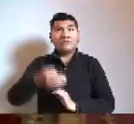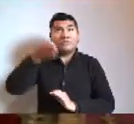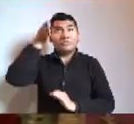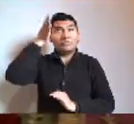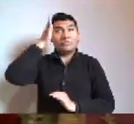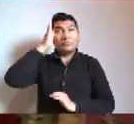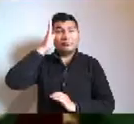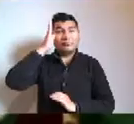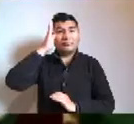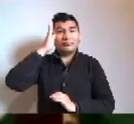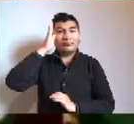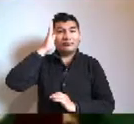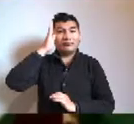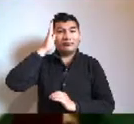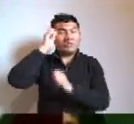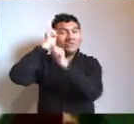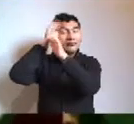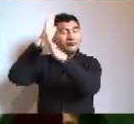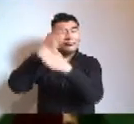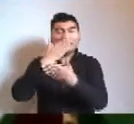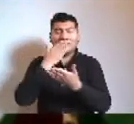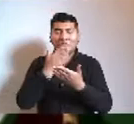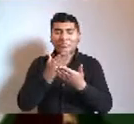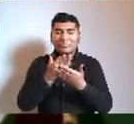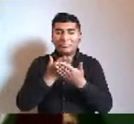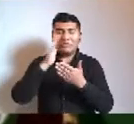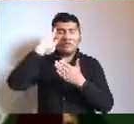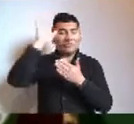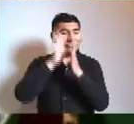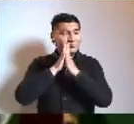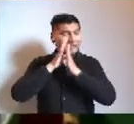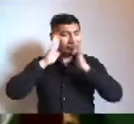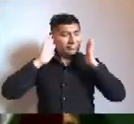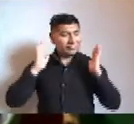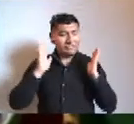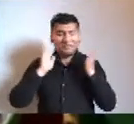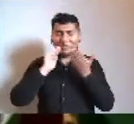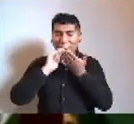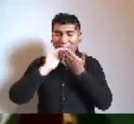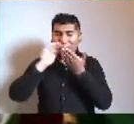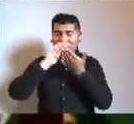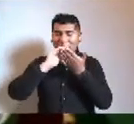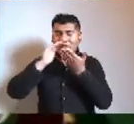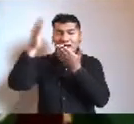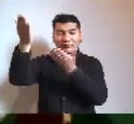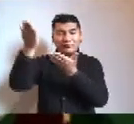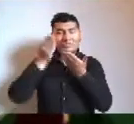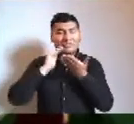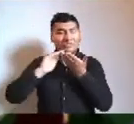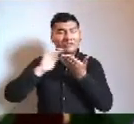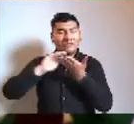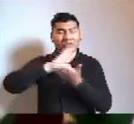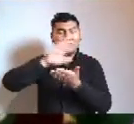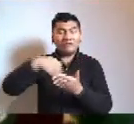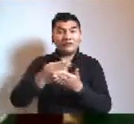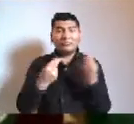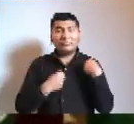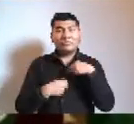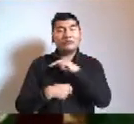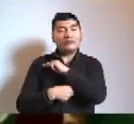Dios, Padre bueno, en su infinita misericordia, tenga piedad de